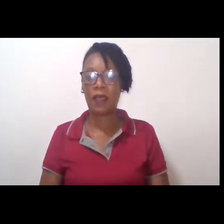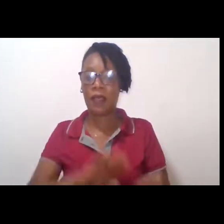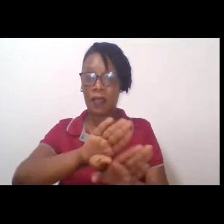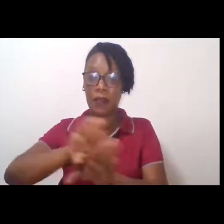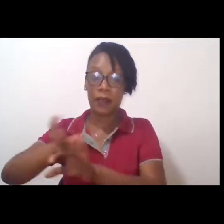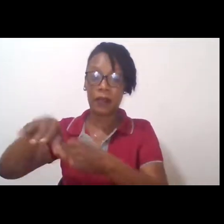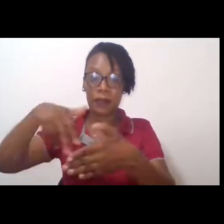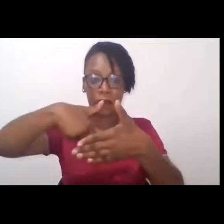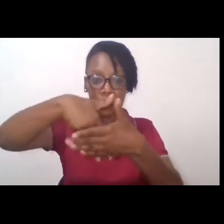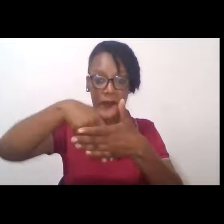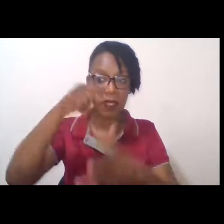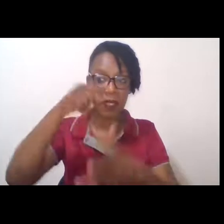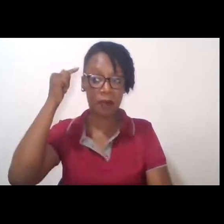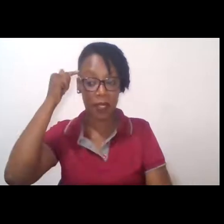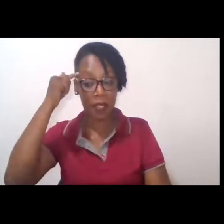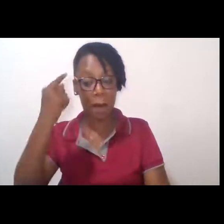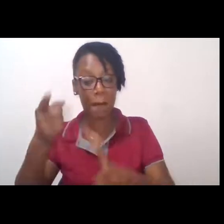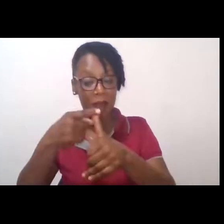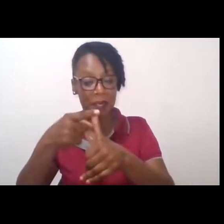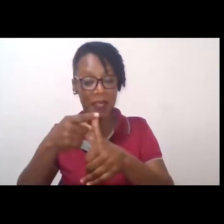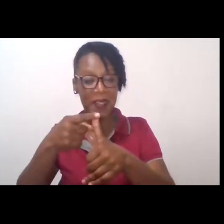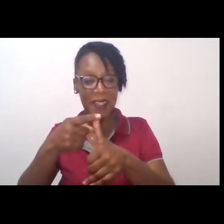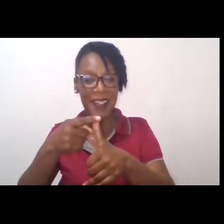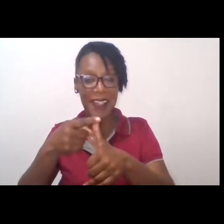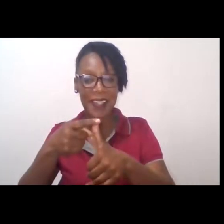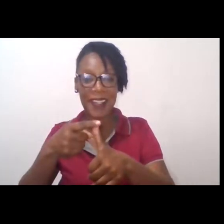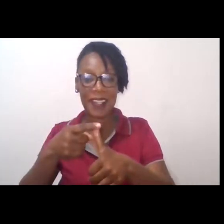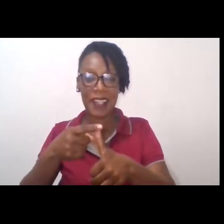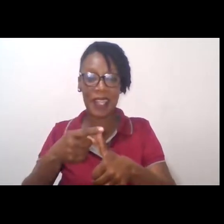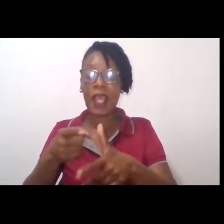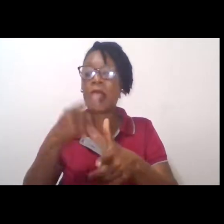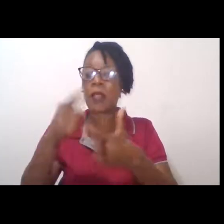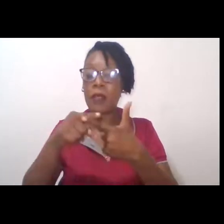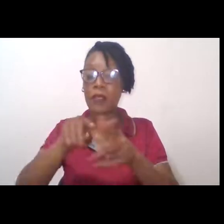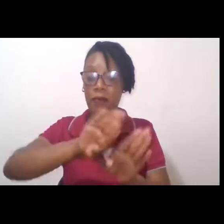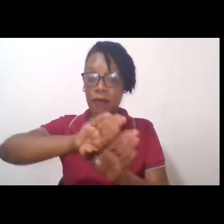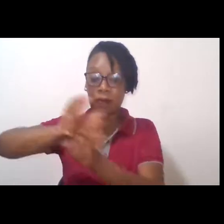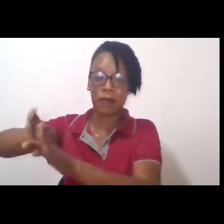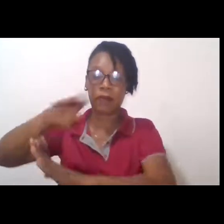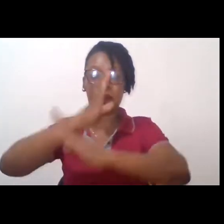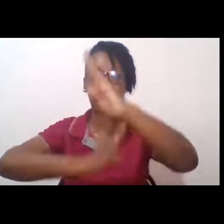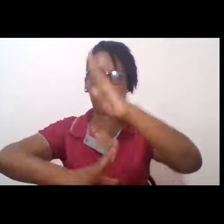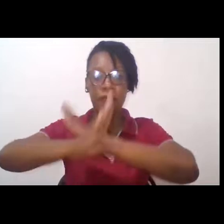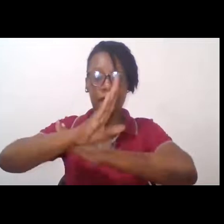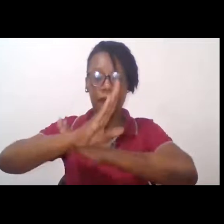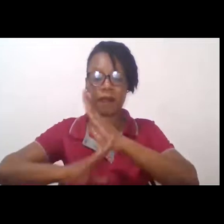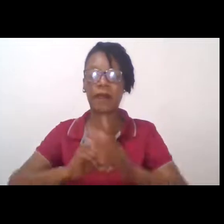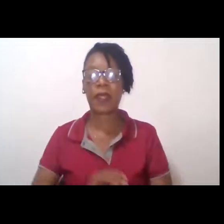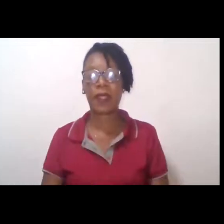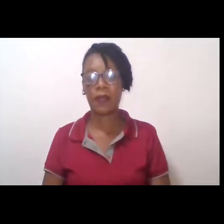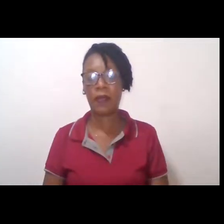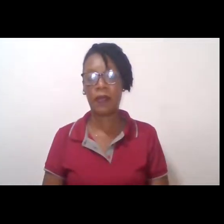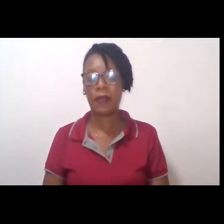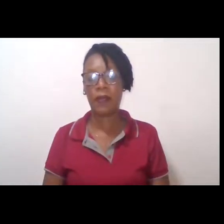las barreras mentales, vamos entonces a eliminar la discapacidad, porque ella no va a existir.